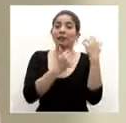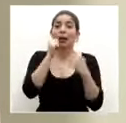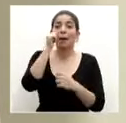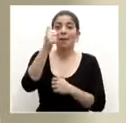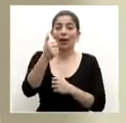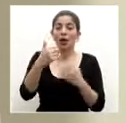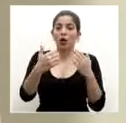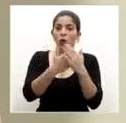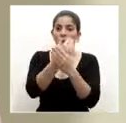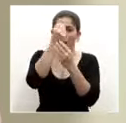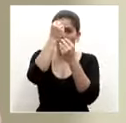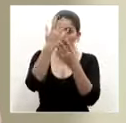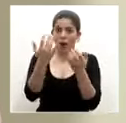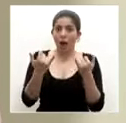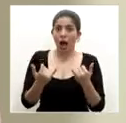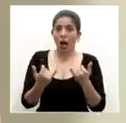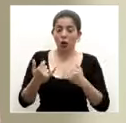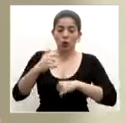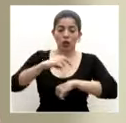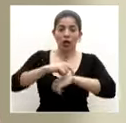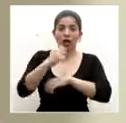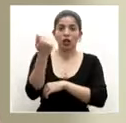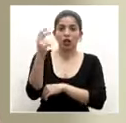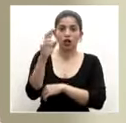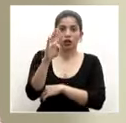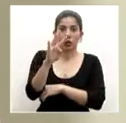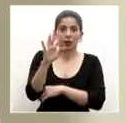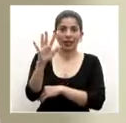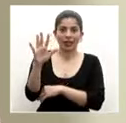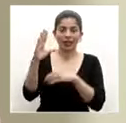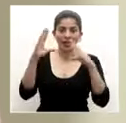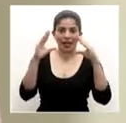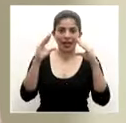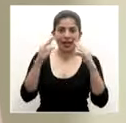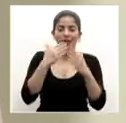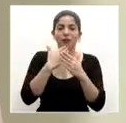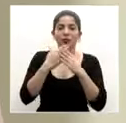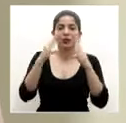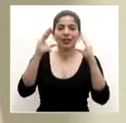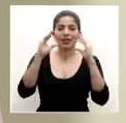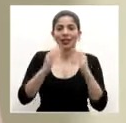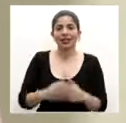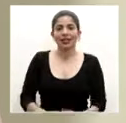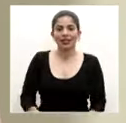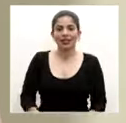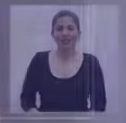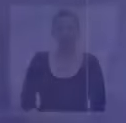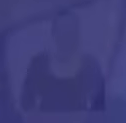mañana con una nueva actualización al ser las 12:45 de la tarde. Muy buenas tardes.